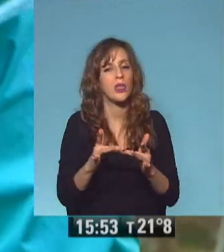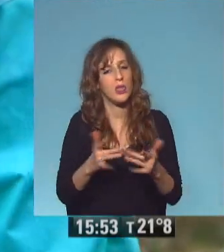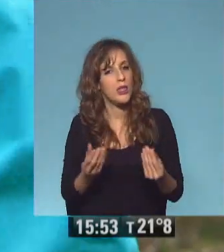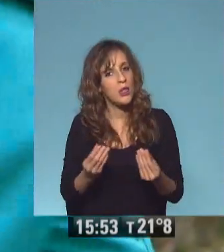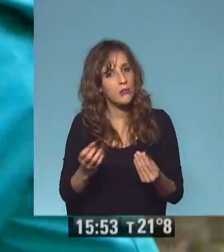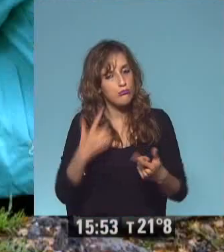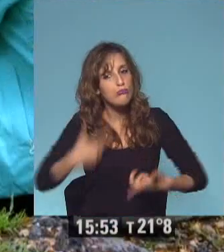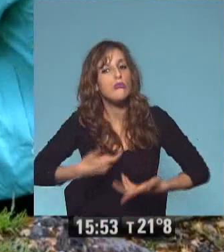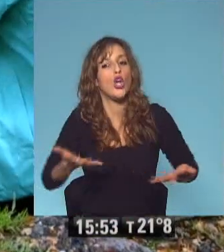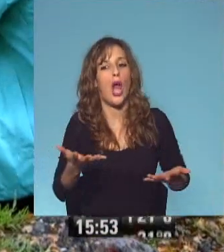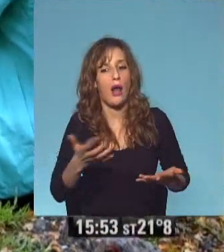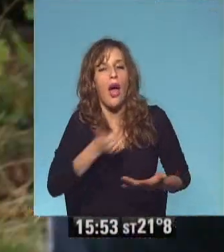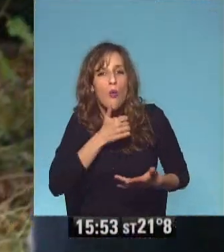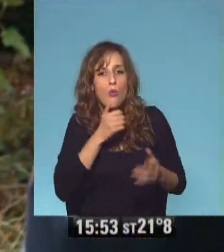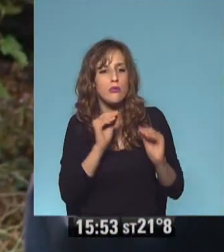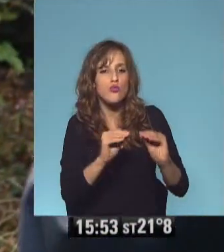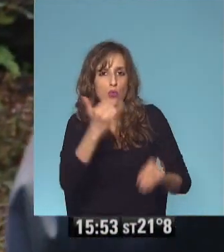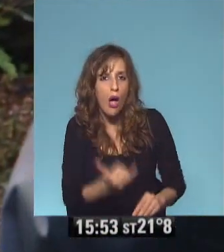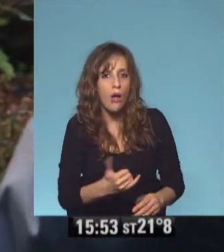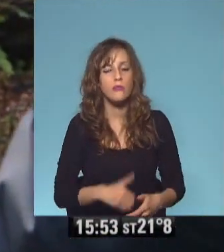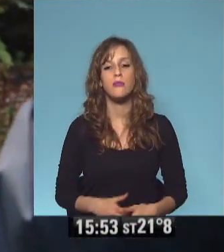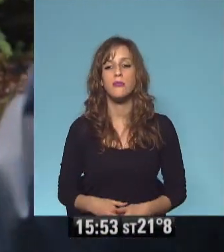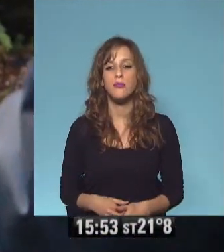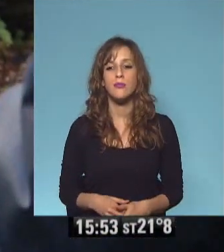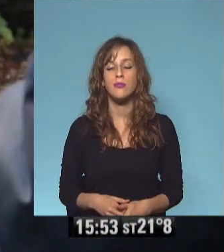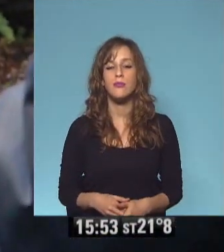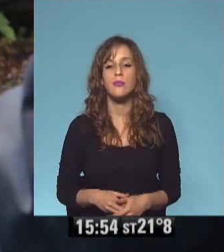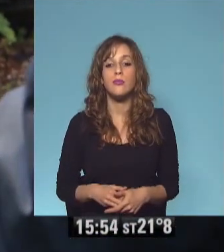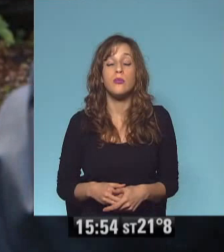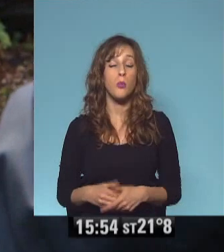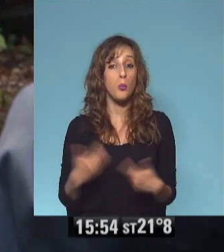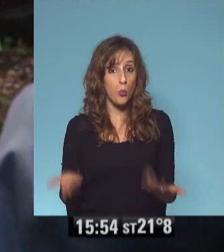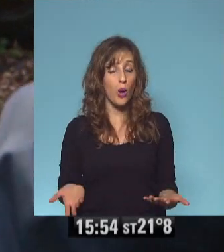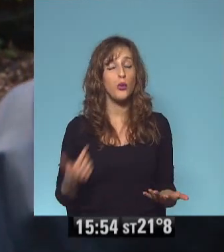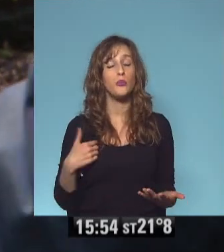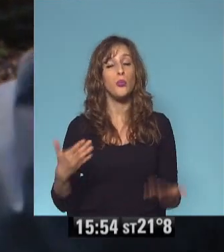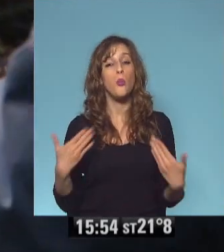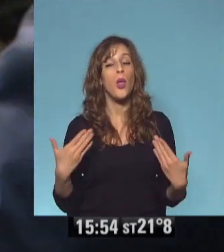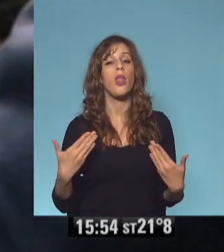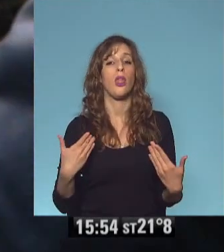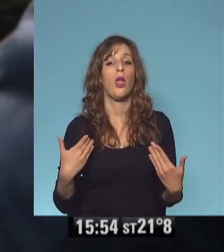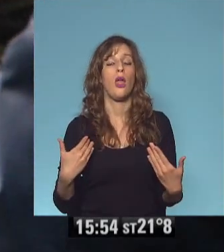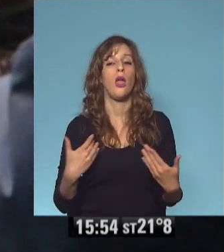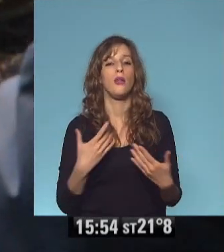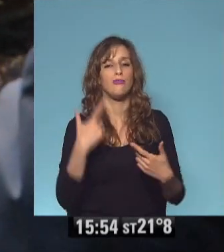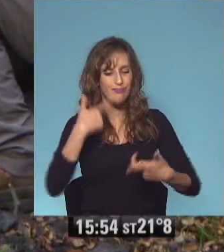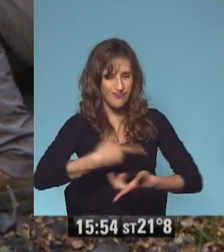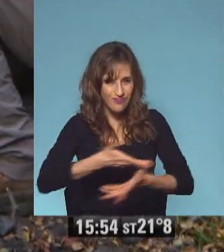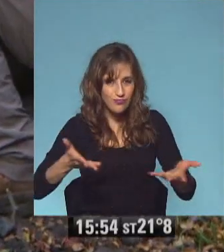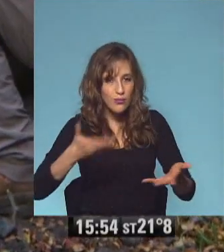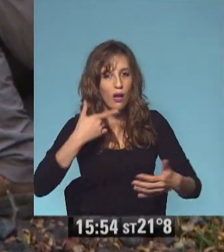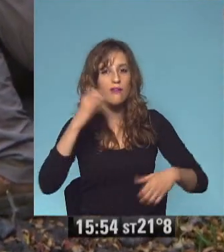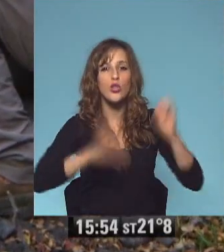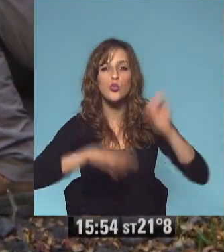yo anoto las ideas ¿Les parece? Bueno, podemos usar algunas tomas De la basura Que hay en la ciudad